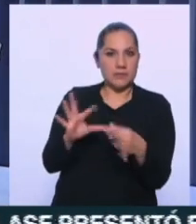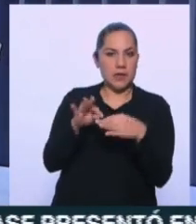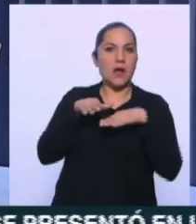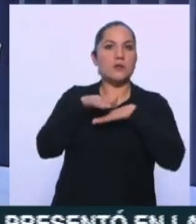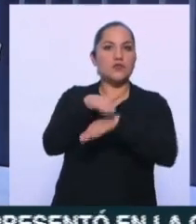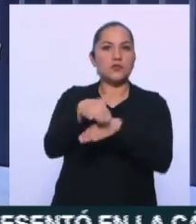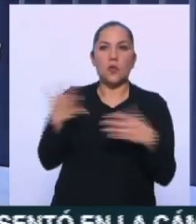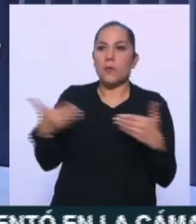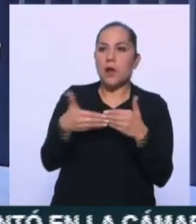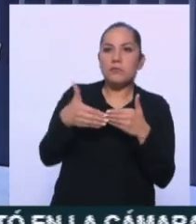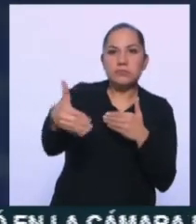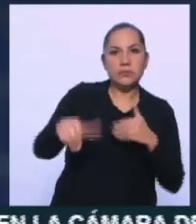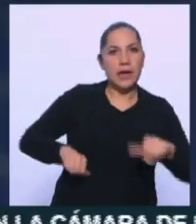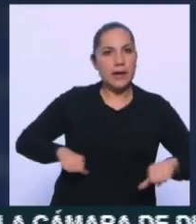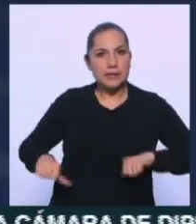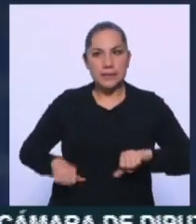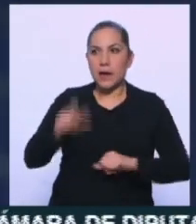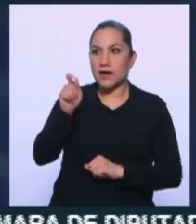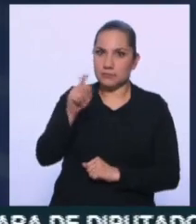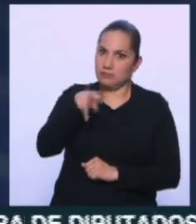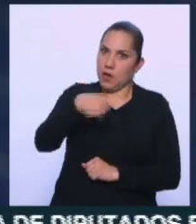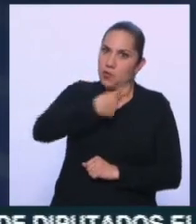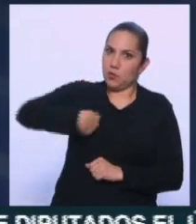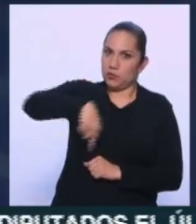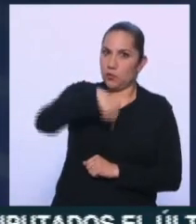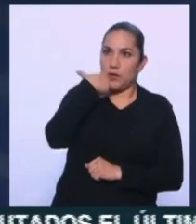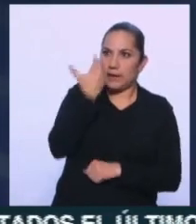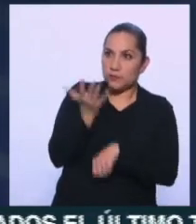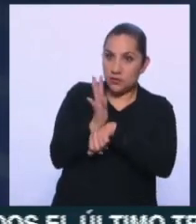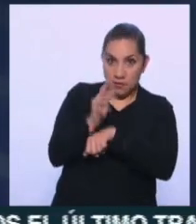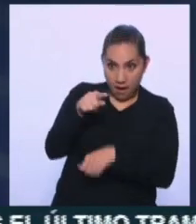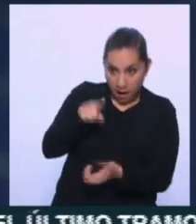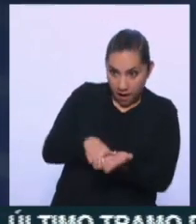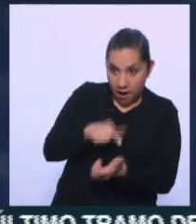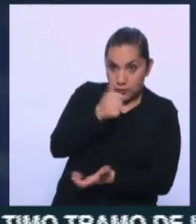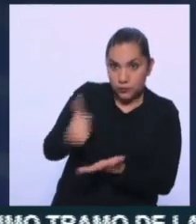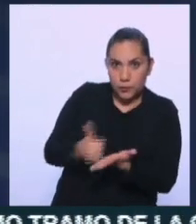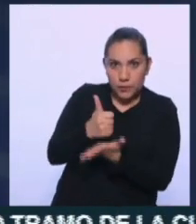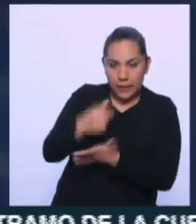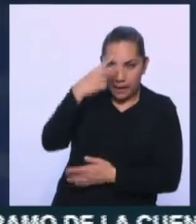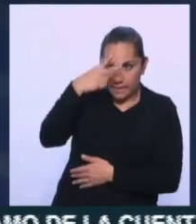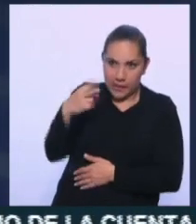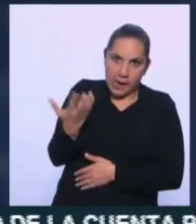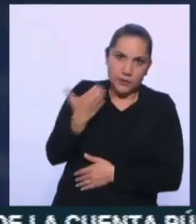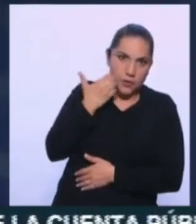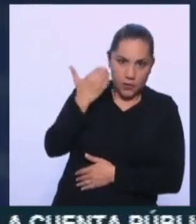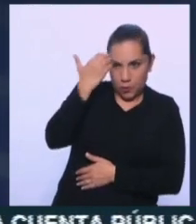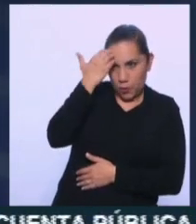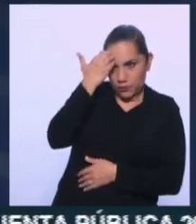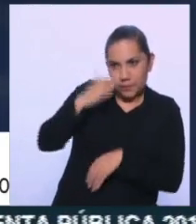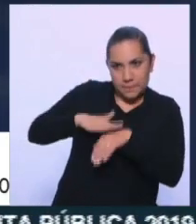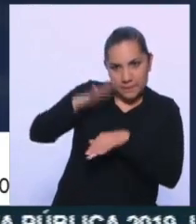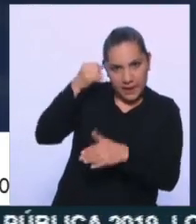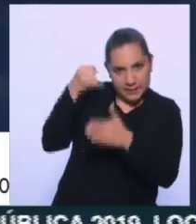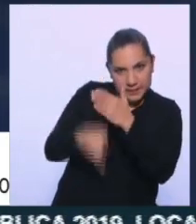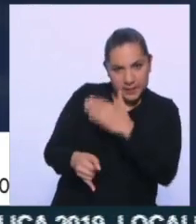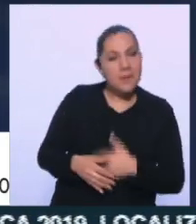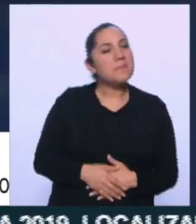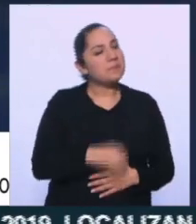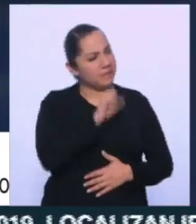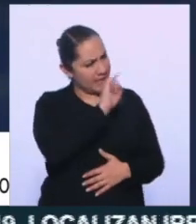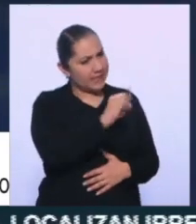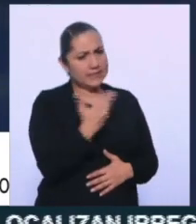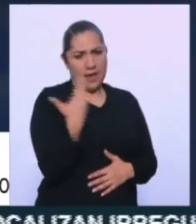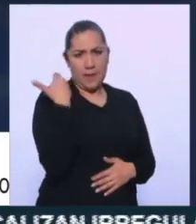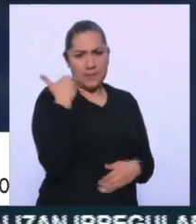haga también en la Ciudad de México. Sí, mira, acabamos de anunciar el lunes pasado las convocatorias, que ahorita son 9 porque hay una que